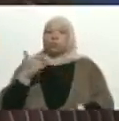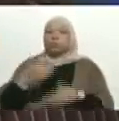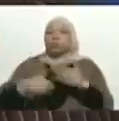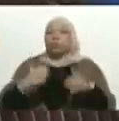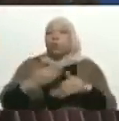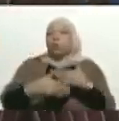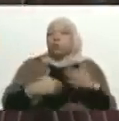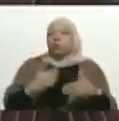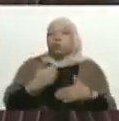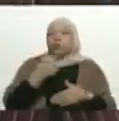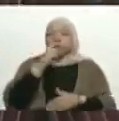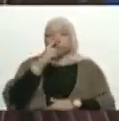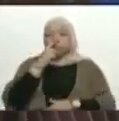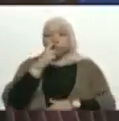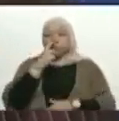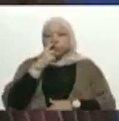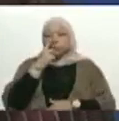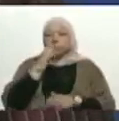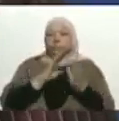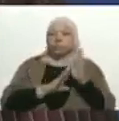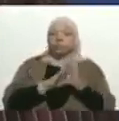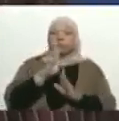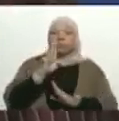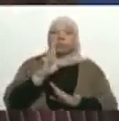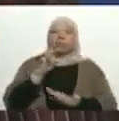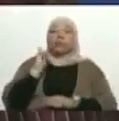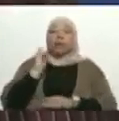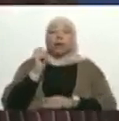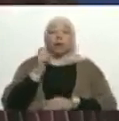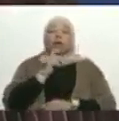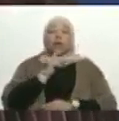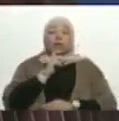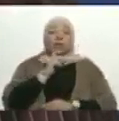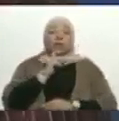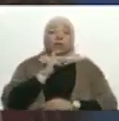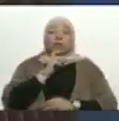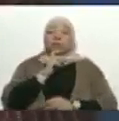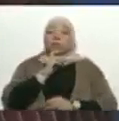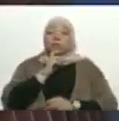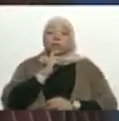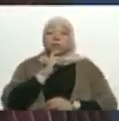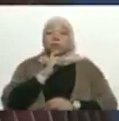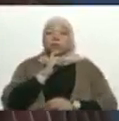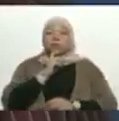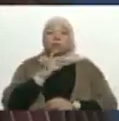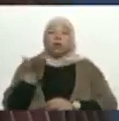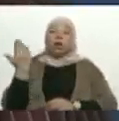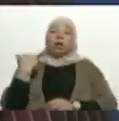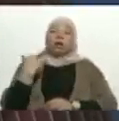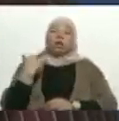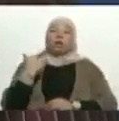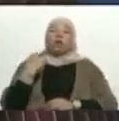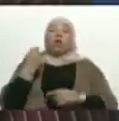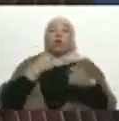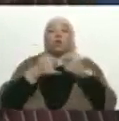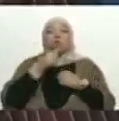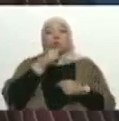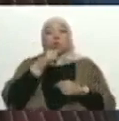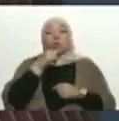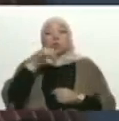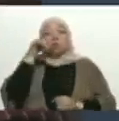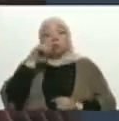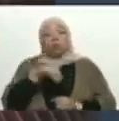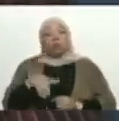poco a poco se va aumentando. La tarea es dura porque, como lo decía ahora, los grandes medios de información tienen un